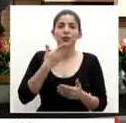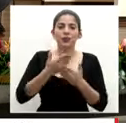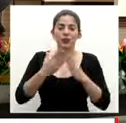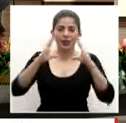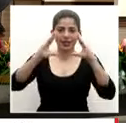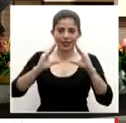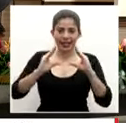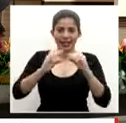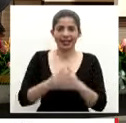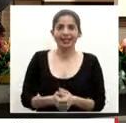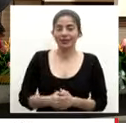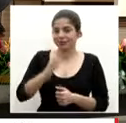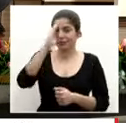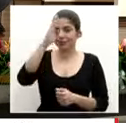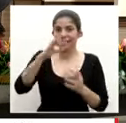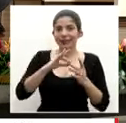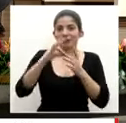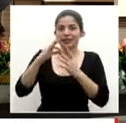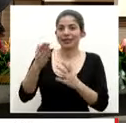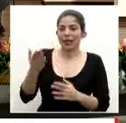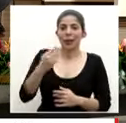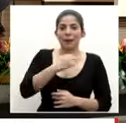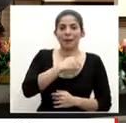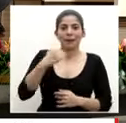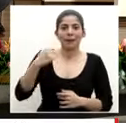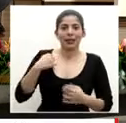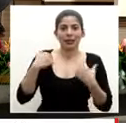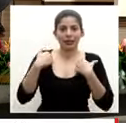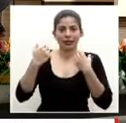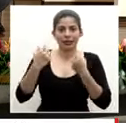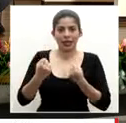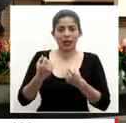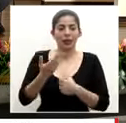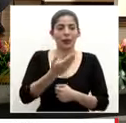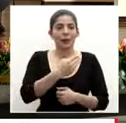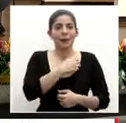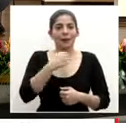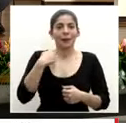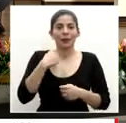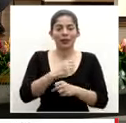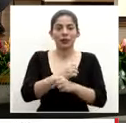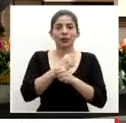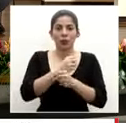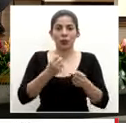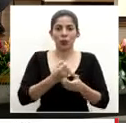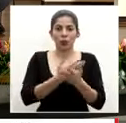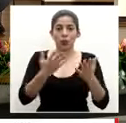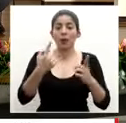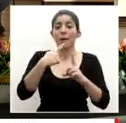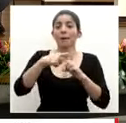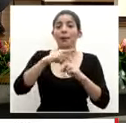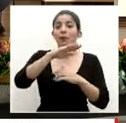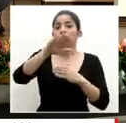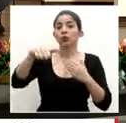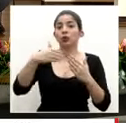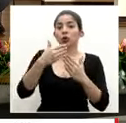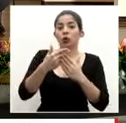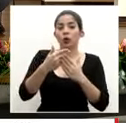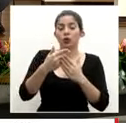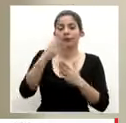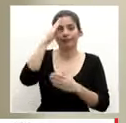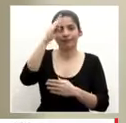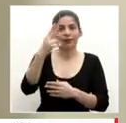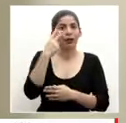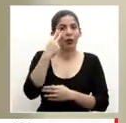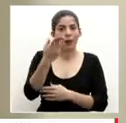Muy buenas tardes. Un saludo especial a nuestro ministro de Salud, el ministro de Seguridad Pública y a todos los que nos ven